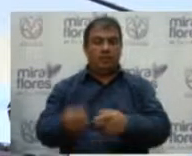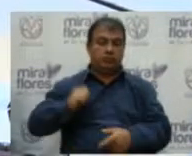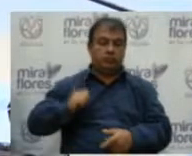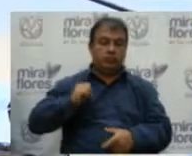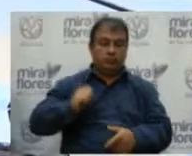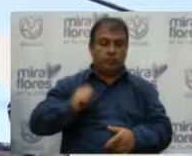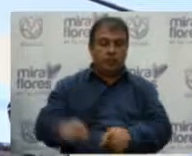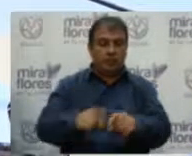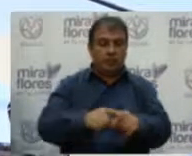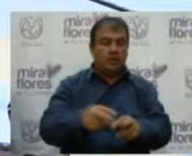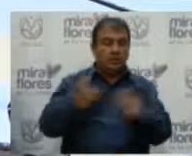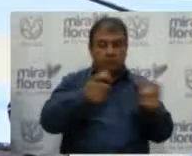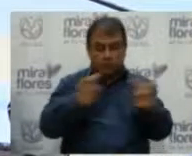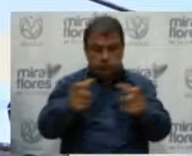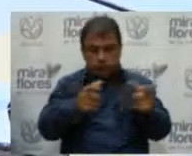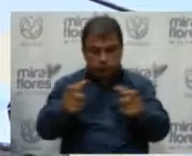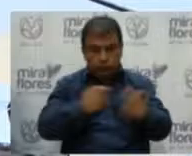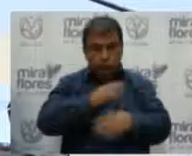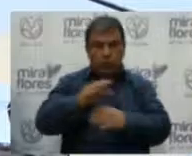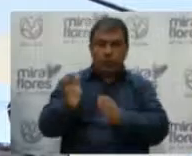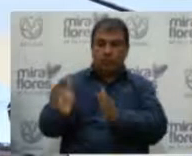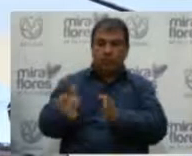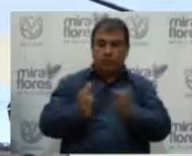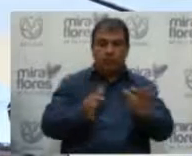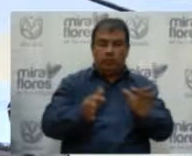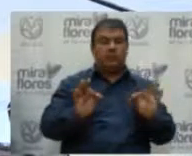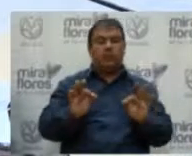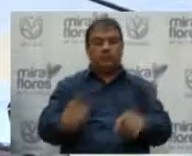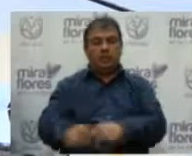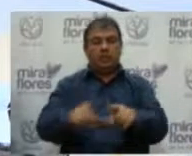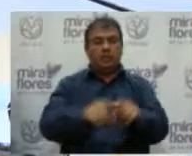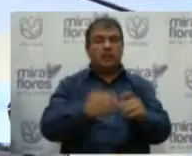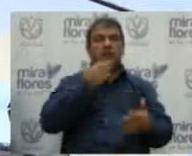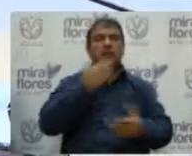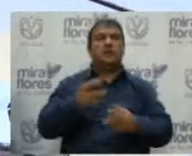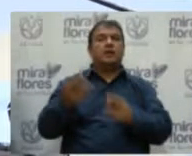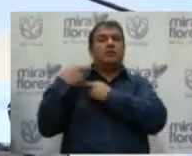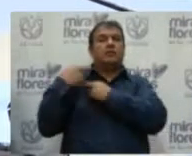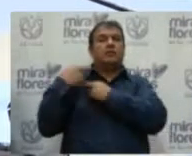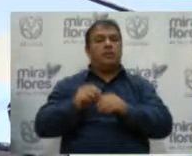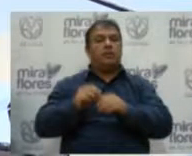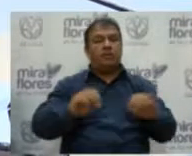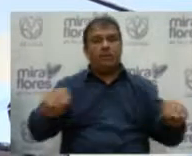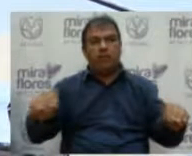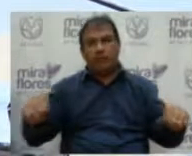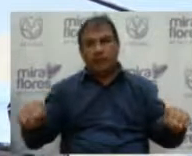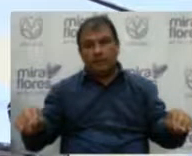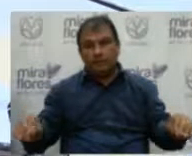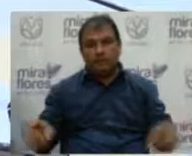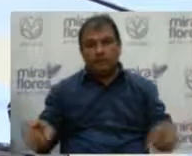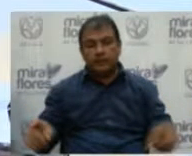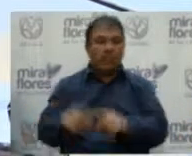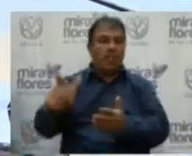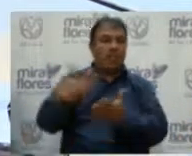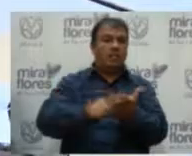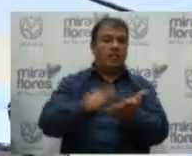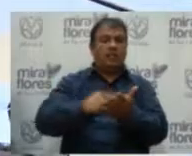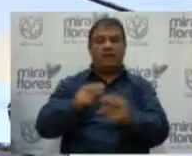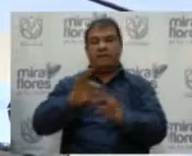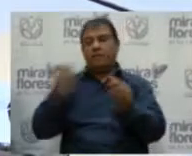por su parte, se encargará de supervisar que todo funcione bien. Además, será quien se encargue de la difusión y de tener la lista de familias que van